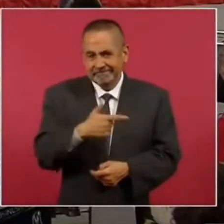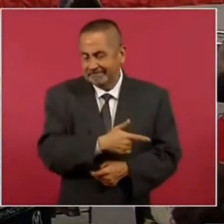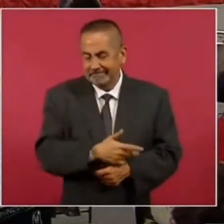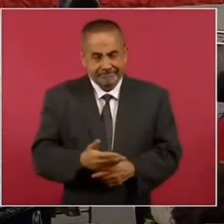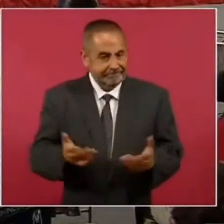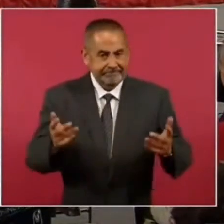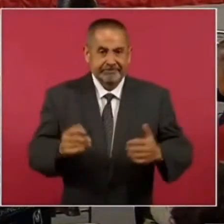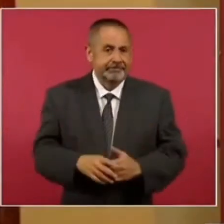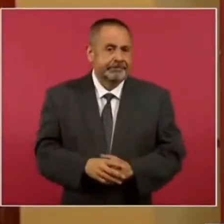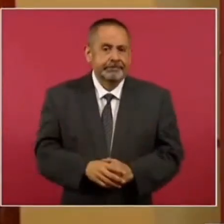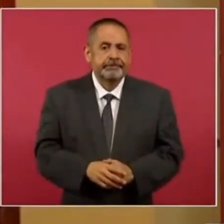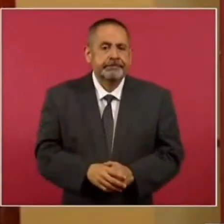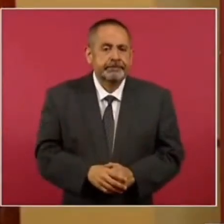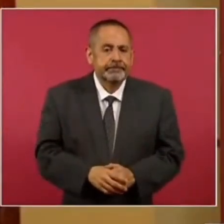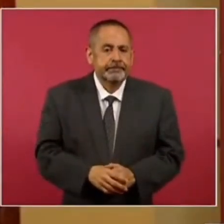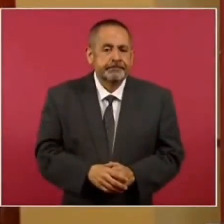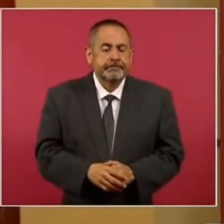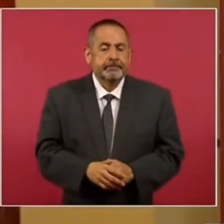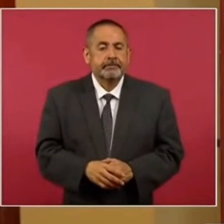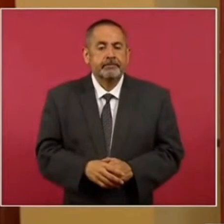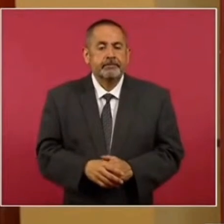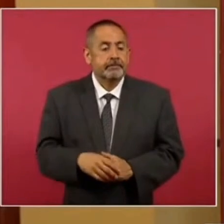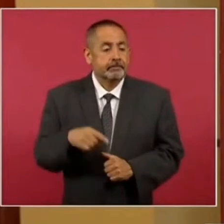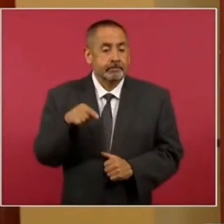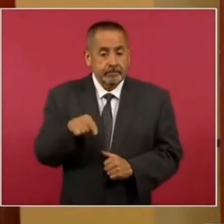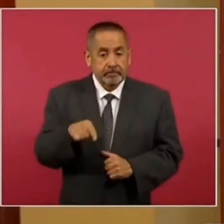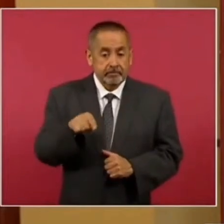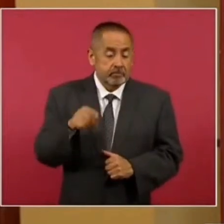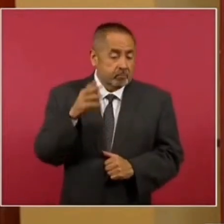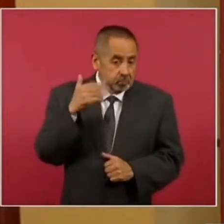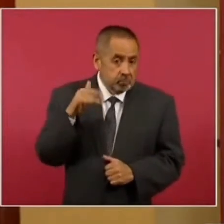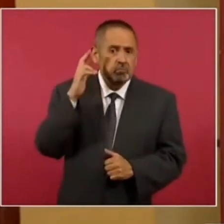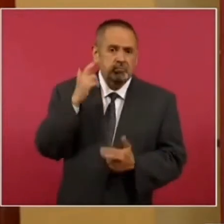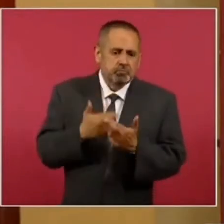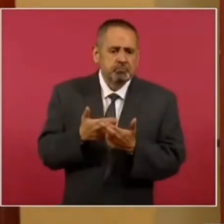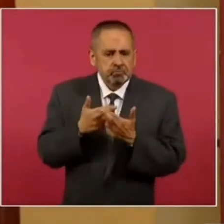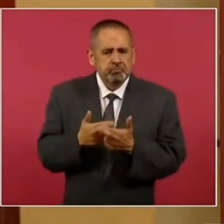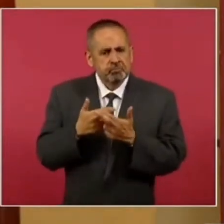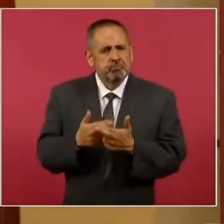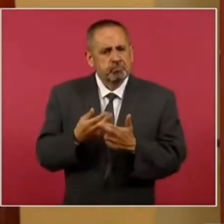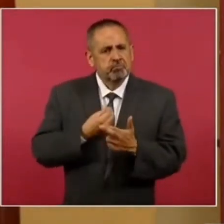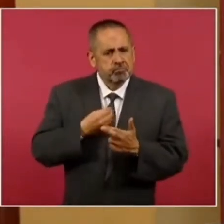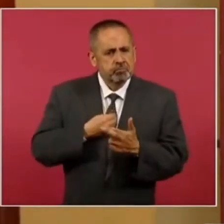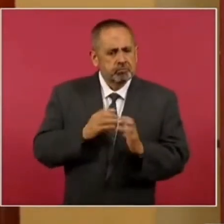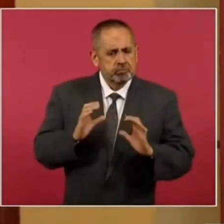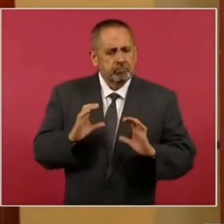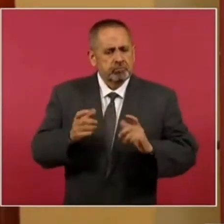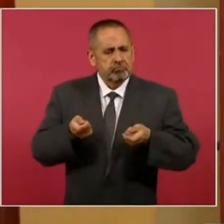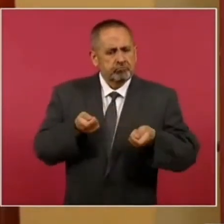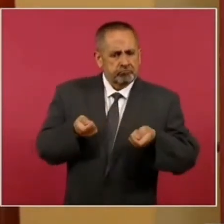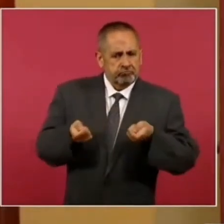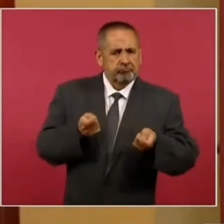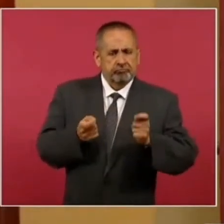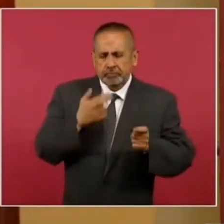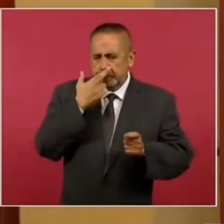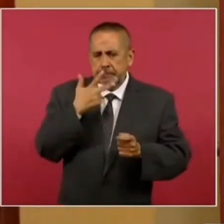haber, porque ese campo pudo haber producido